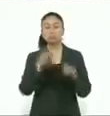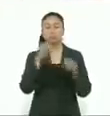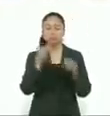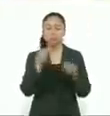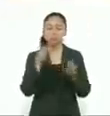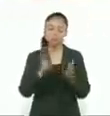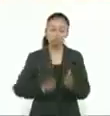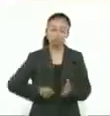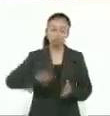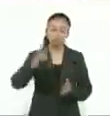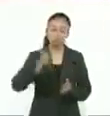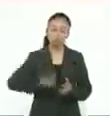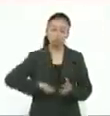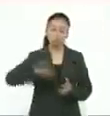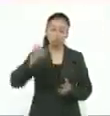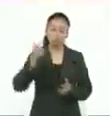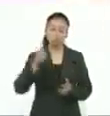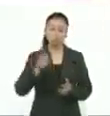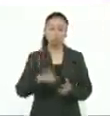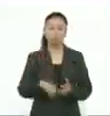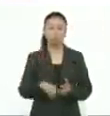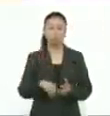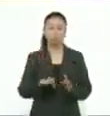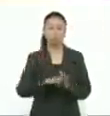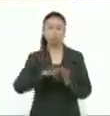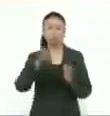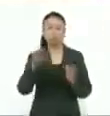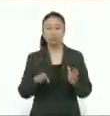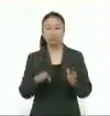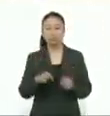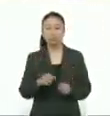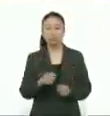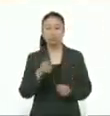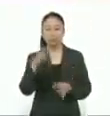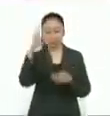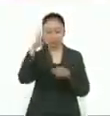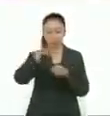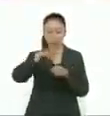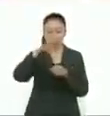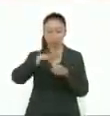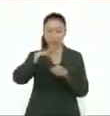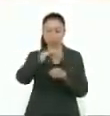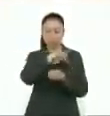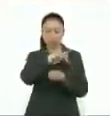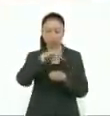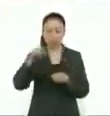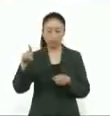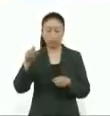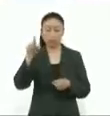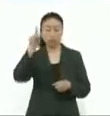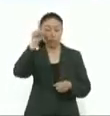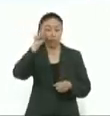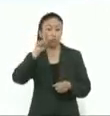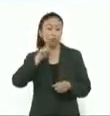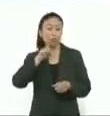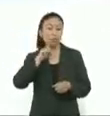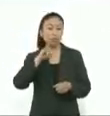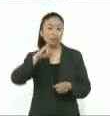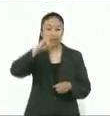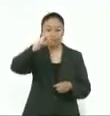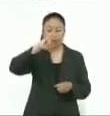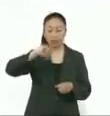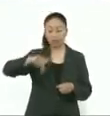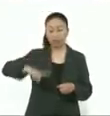veces. La primera vez que se elige por voto popular a una mujer como jefa